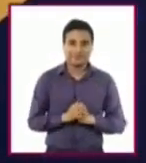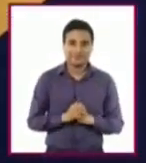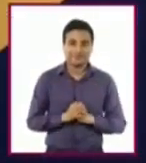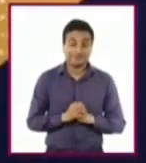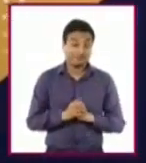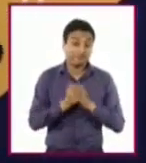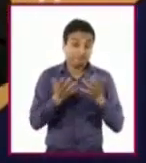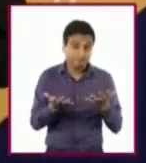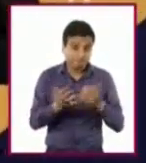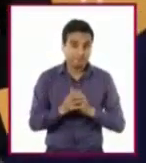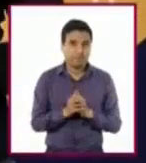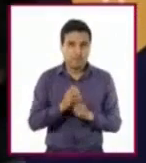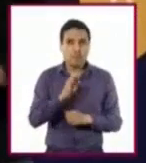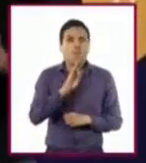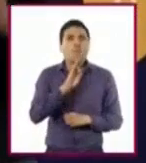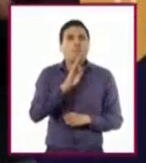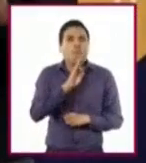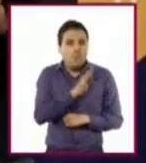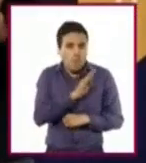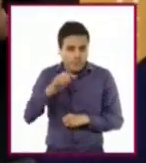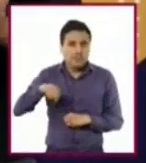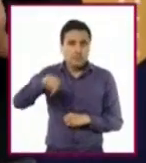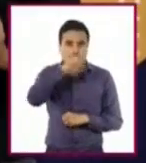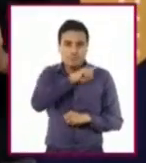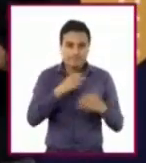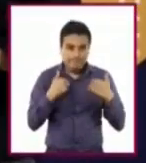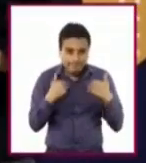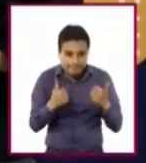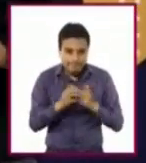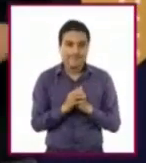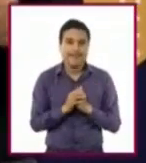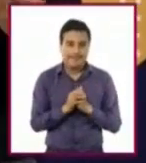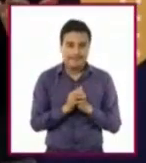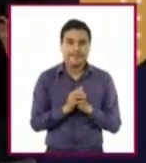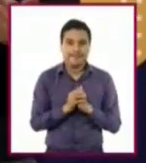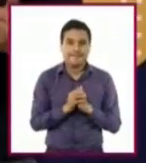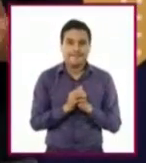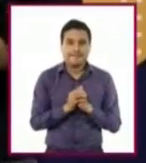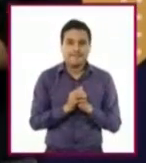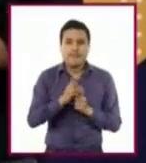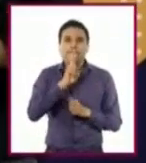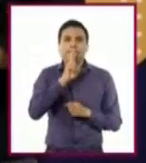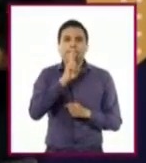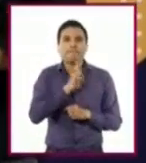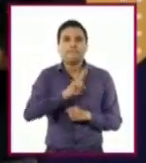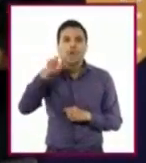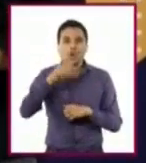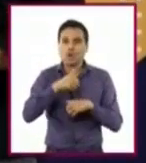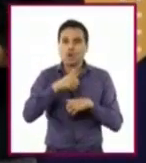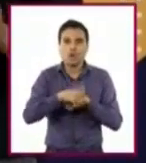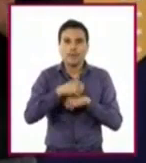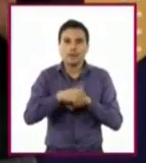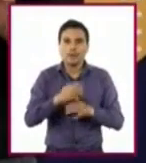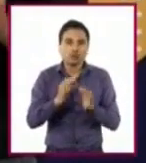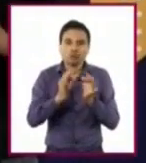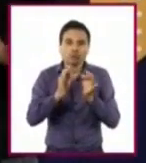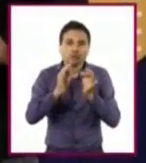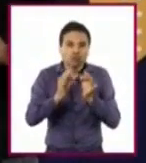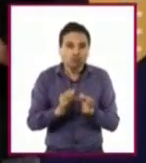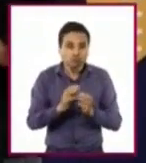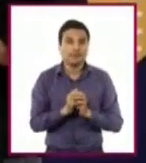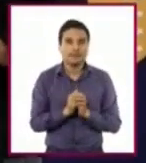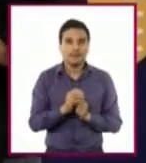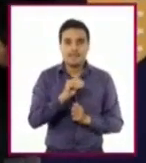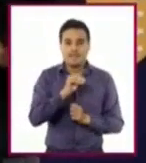lo tanto es posible concluir que la medida de tendencia central que mejor representa al conjunto de datos es la